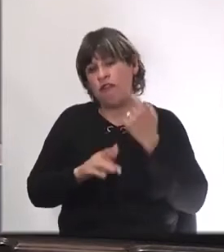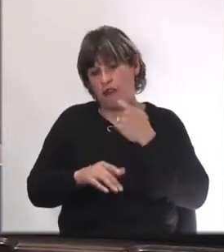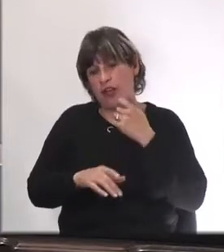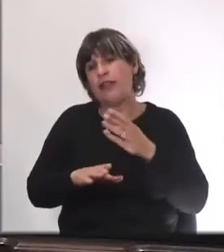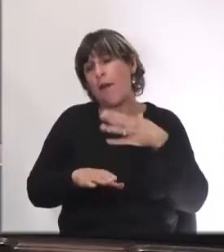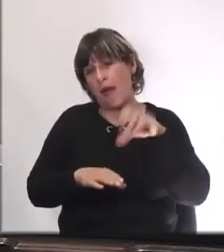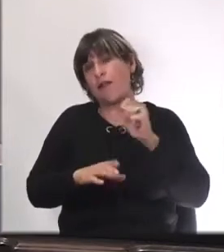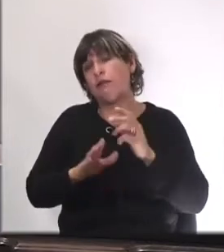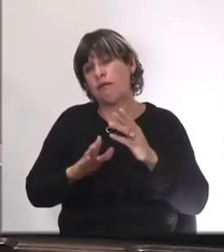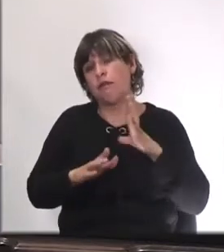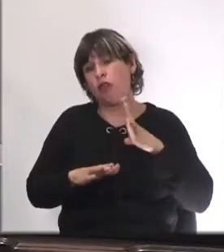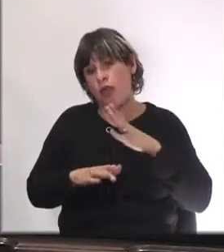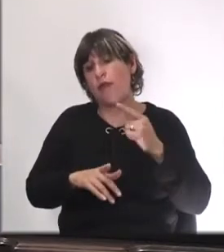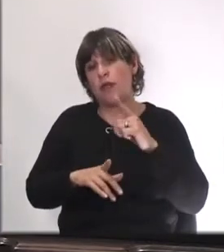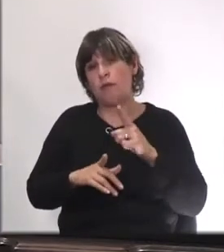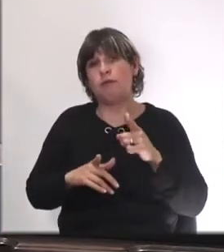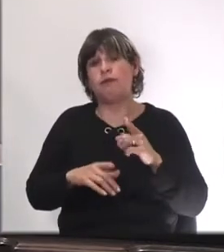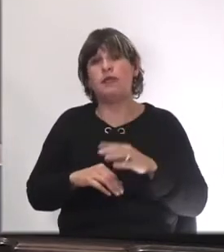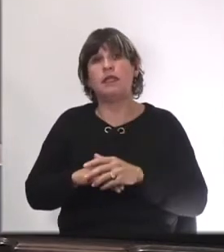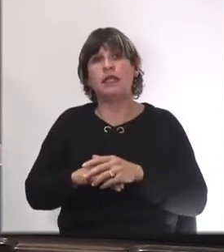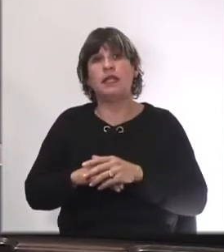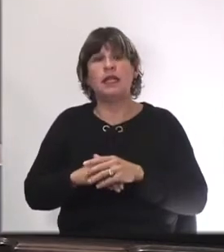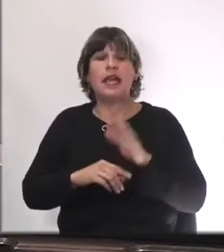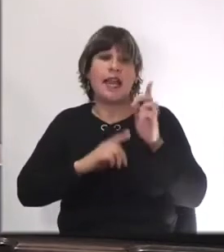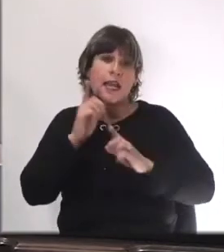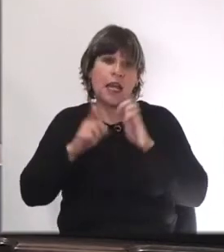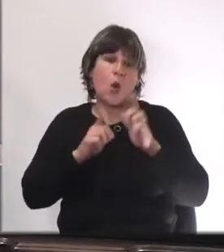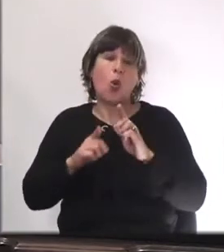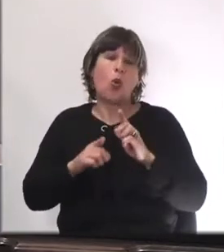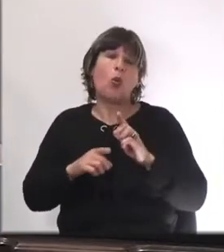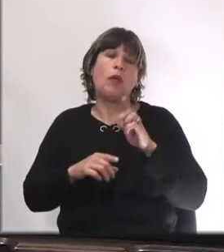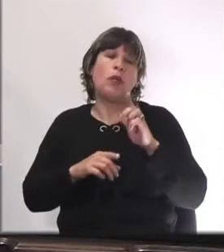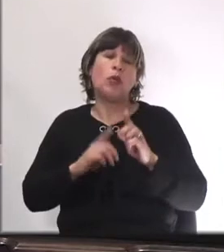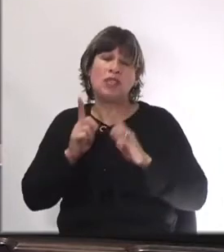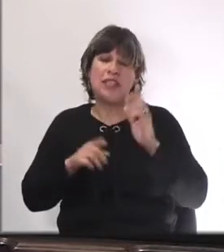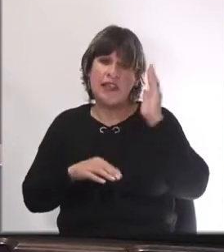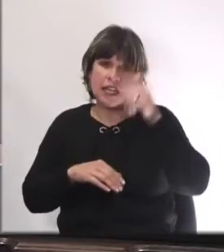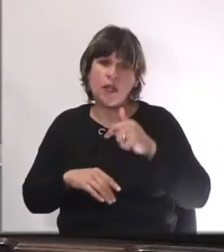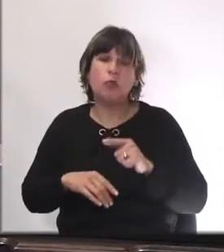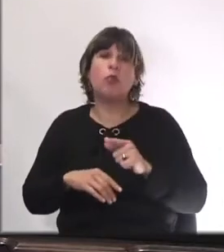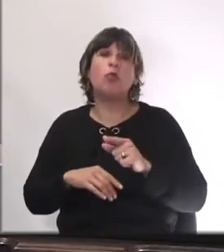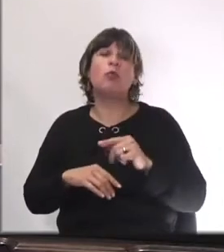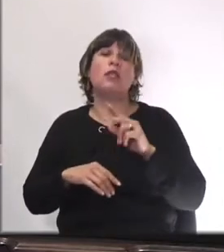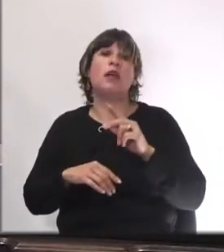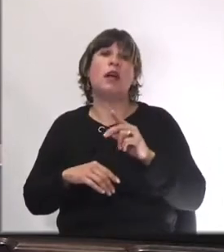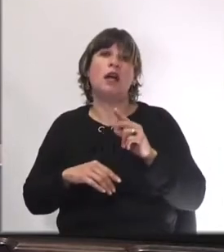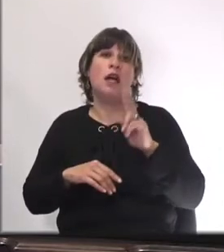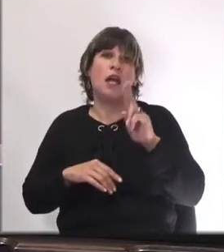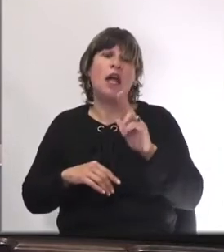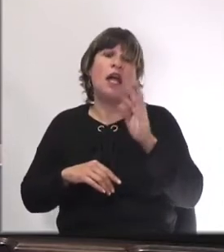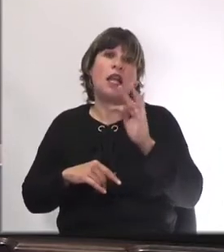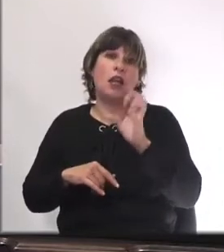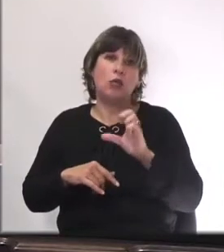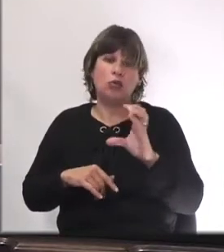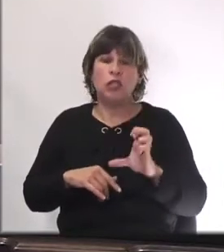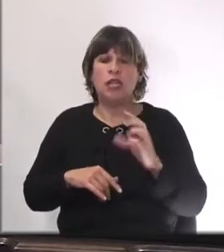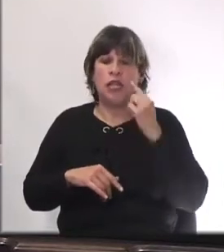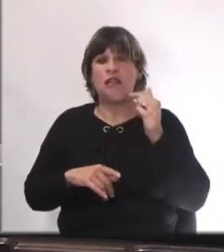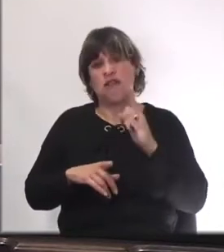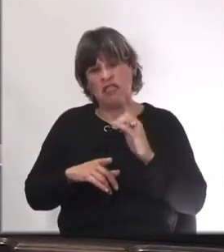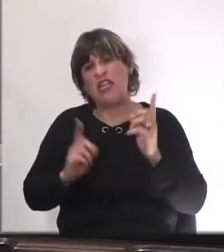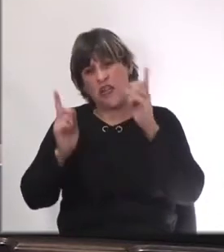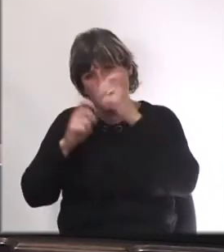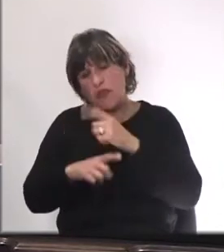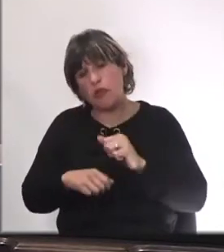La UDELAR, la UTEC tienen problemas o tienen dificultades presupuestales por crecimiento